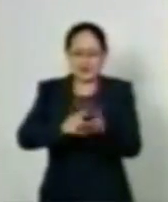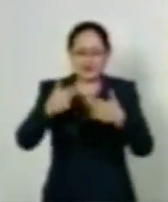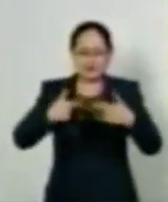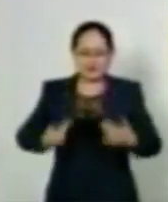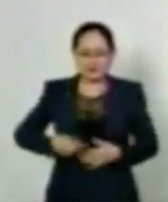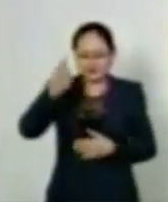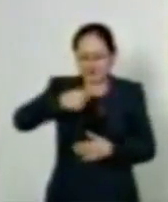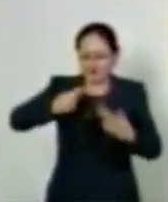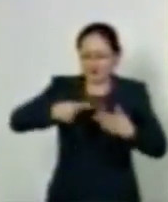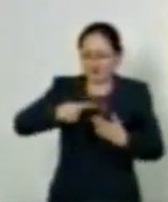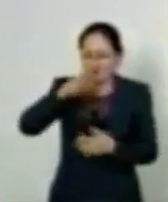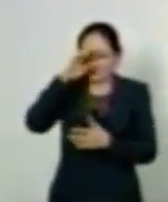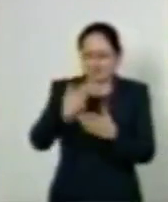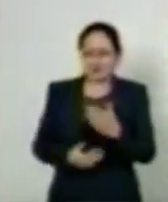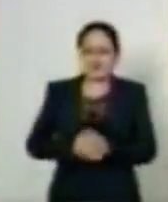la población.